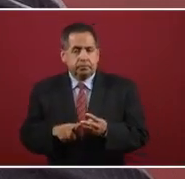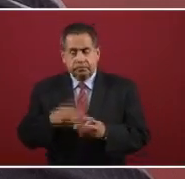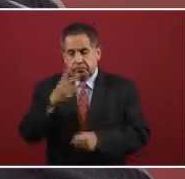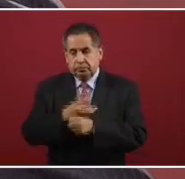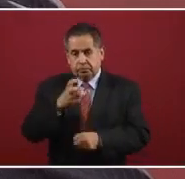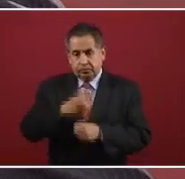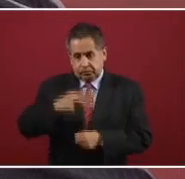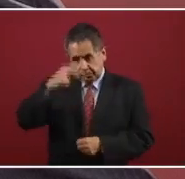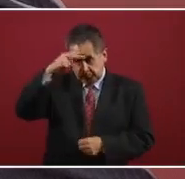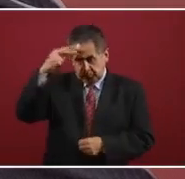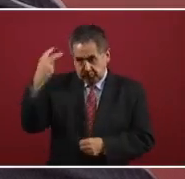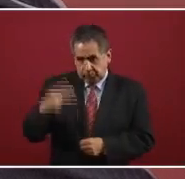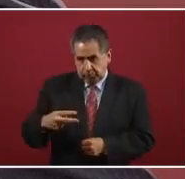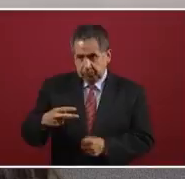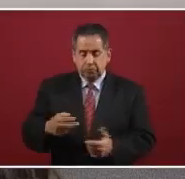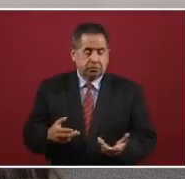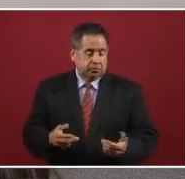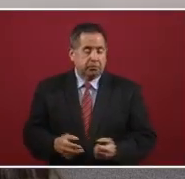y tercero México,